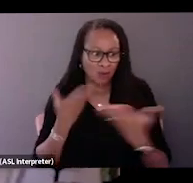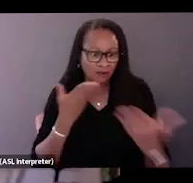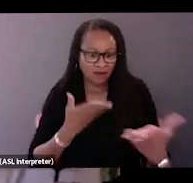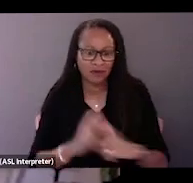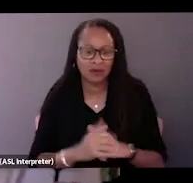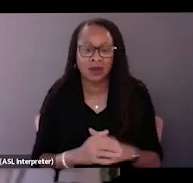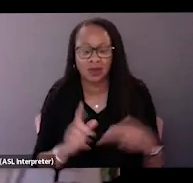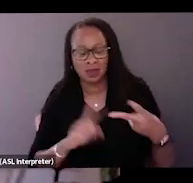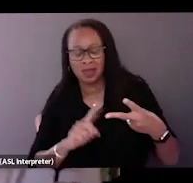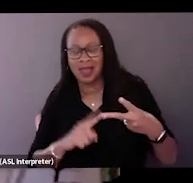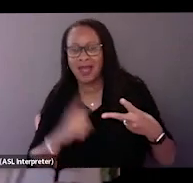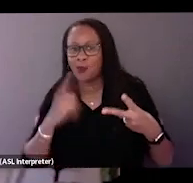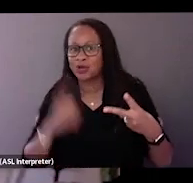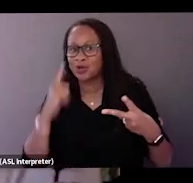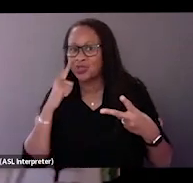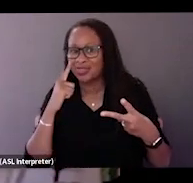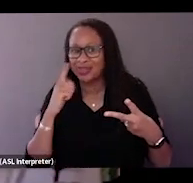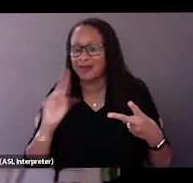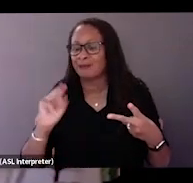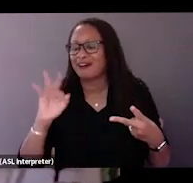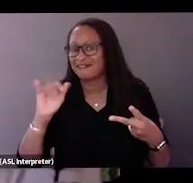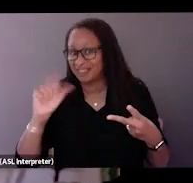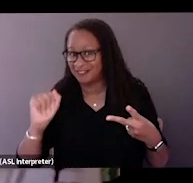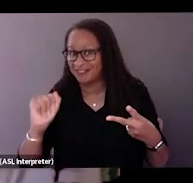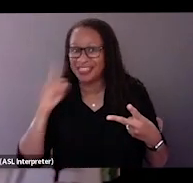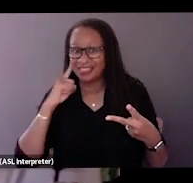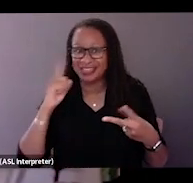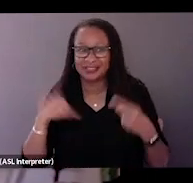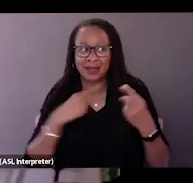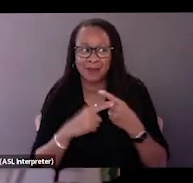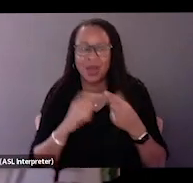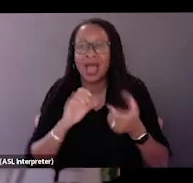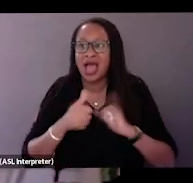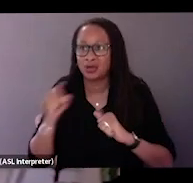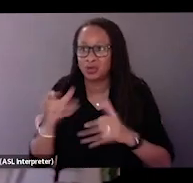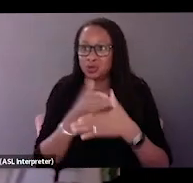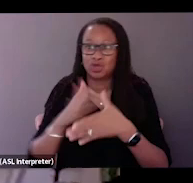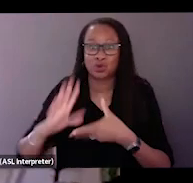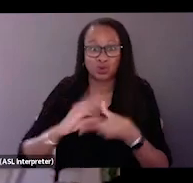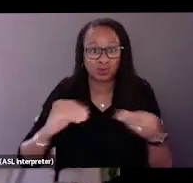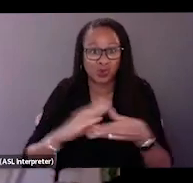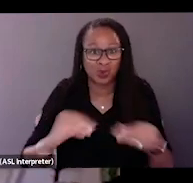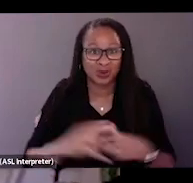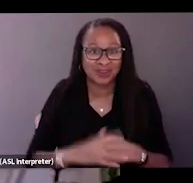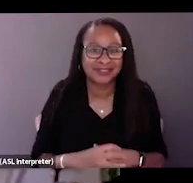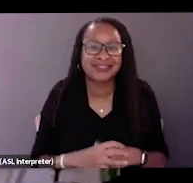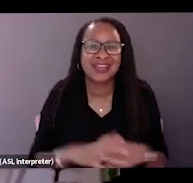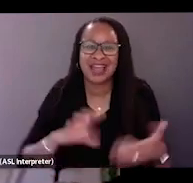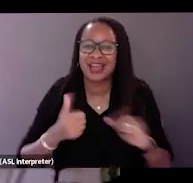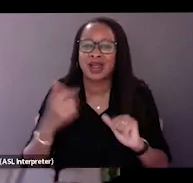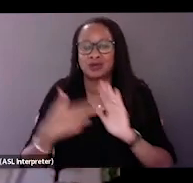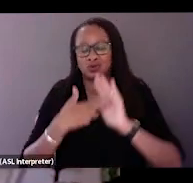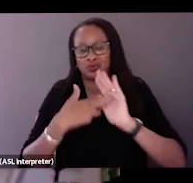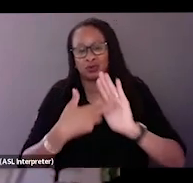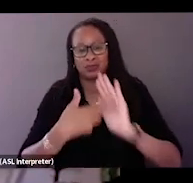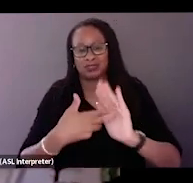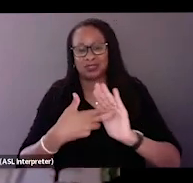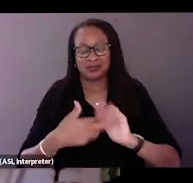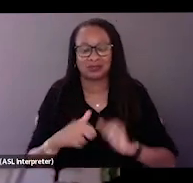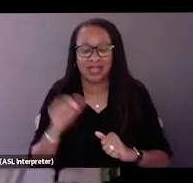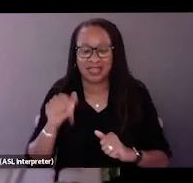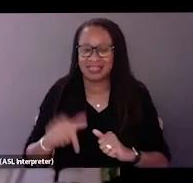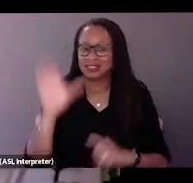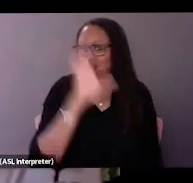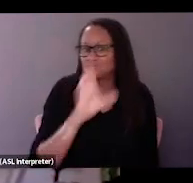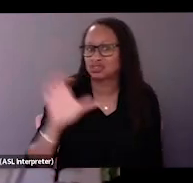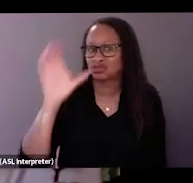then what do you think she would think about how you told her story, and how you represented this